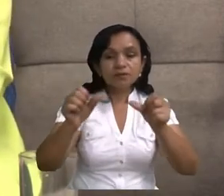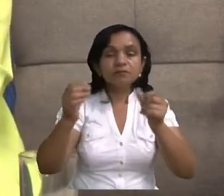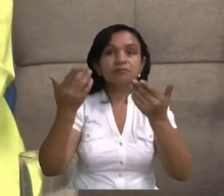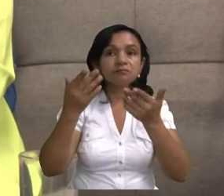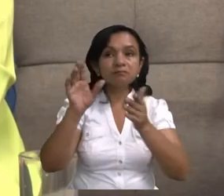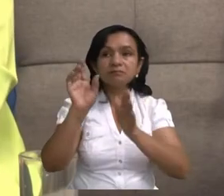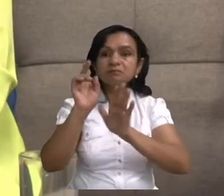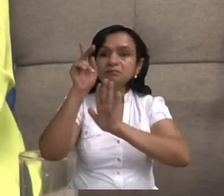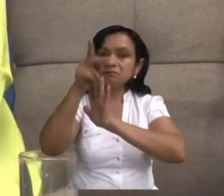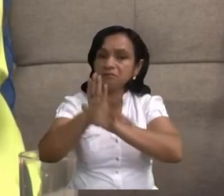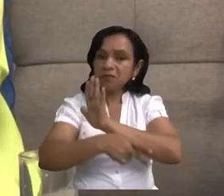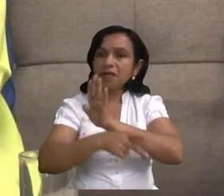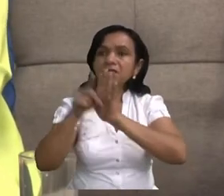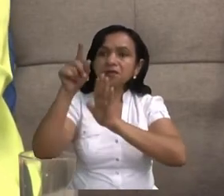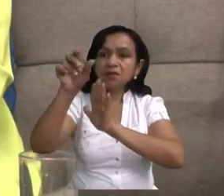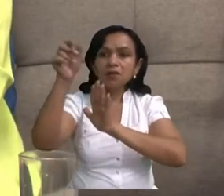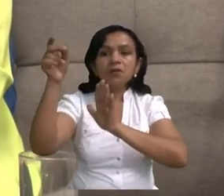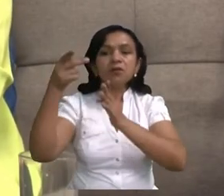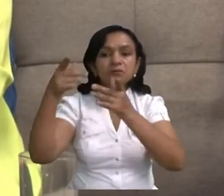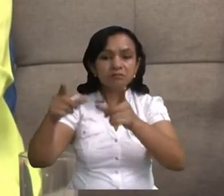acreditación y la vamos